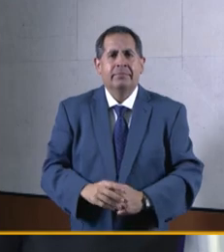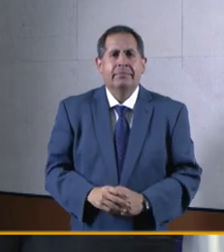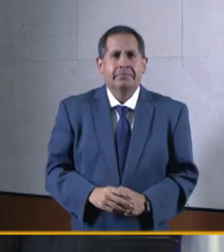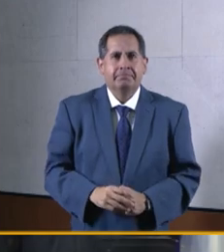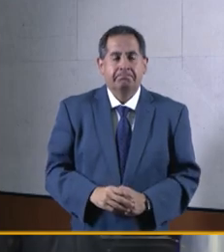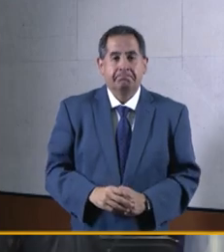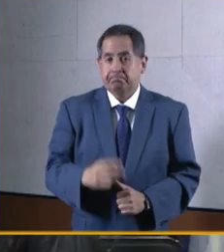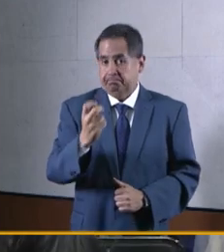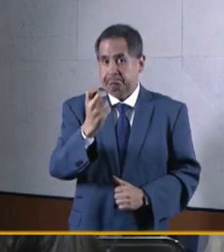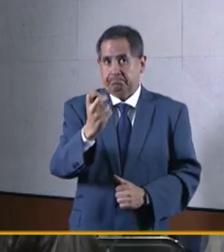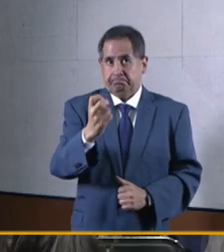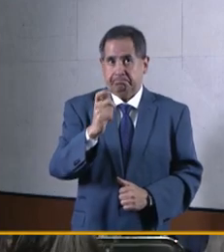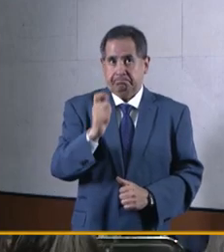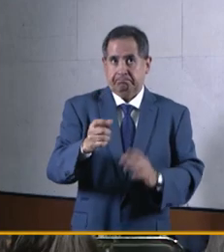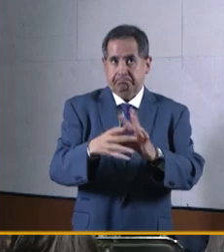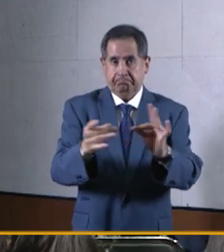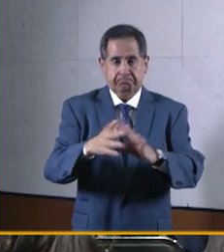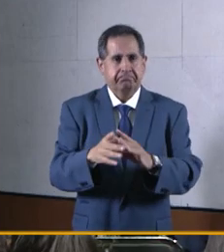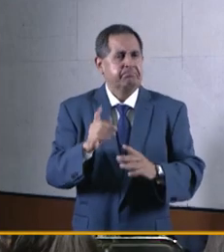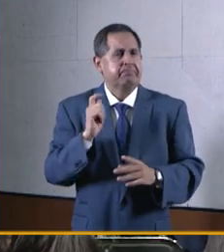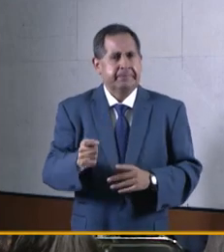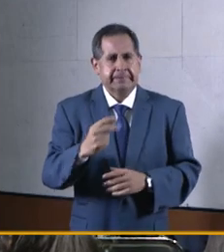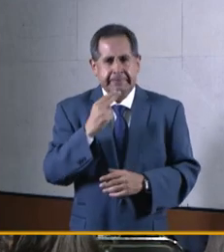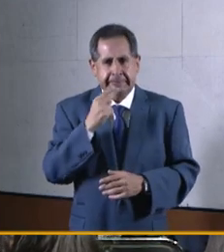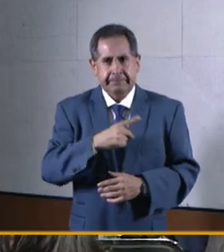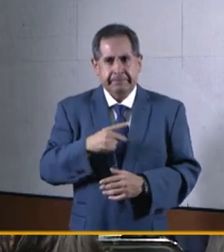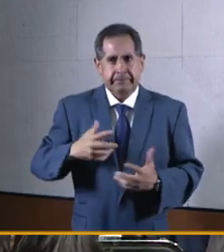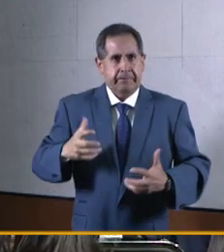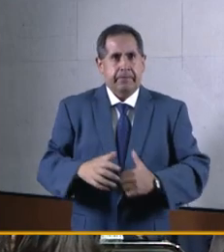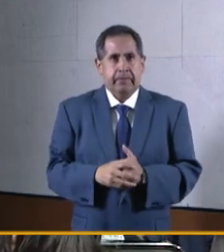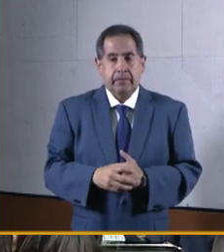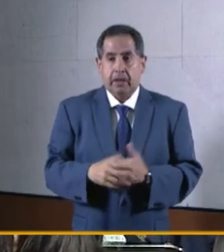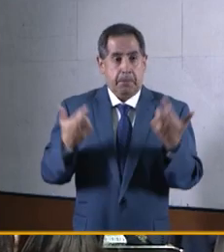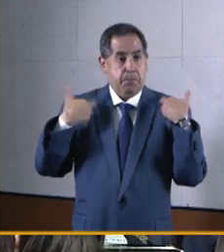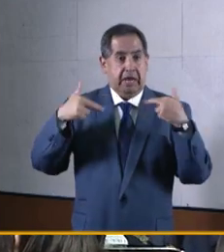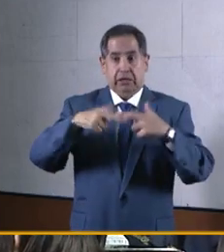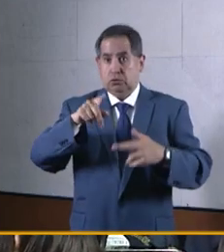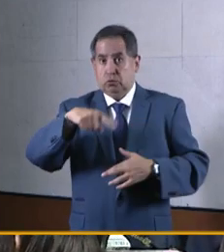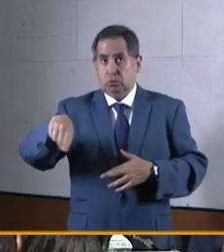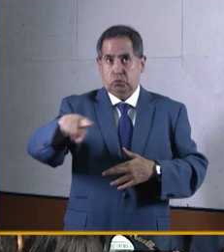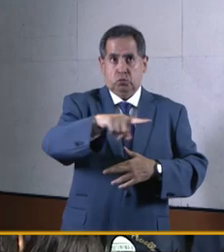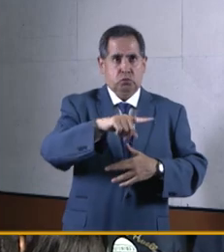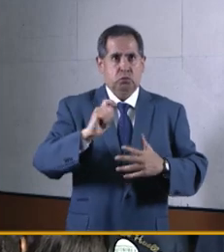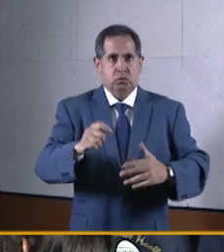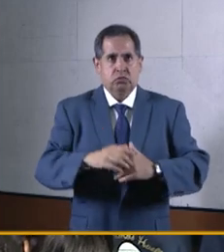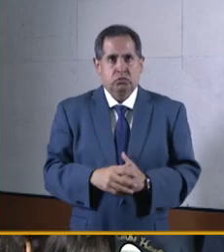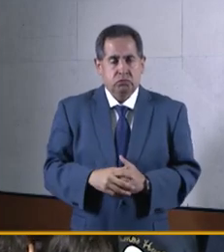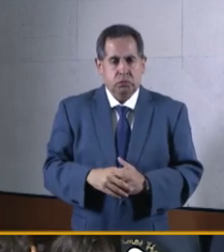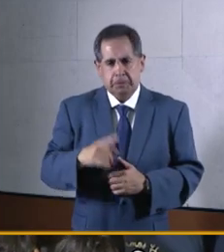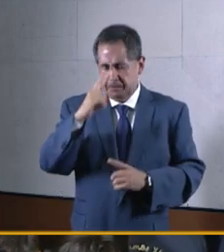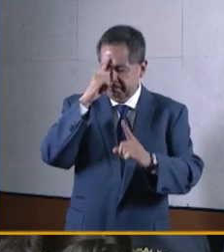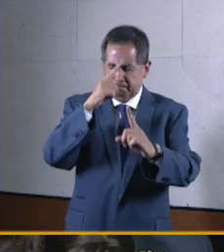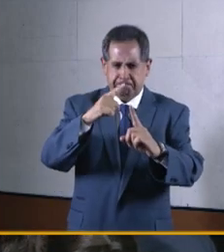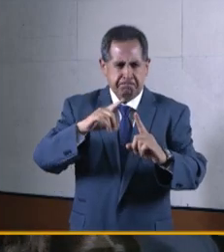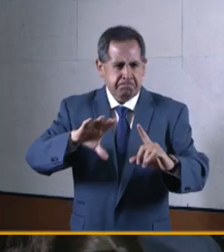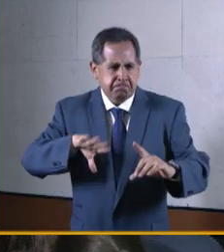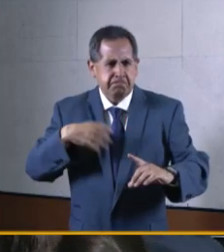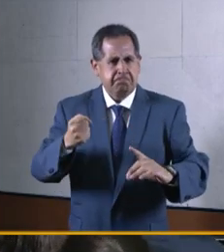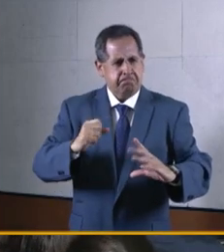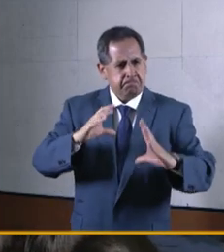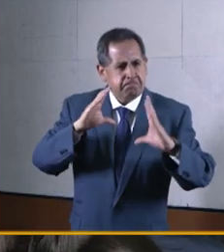he aquí por cierto la función y el deber de los maestros con su vocación y desvelo